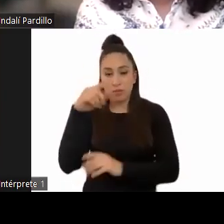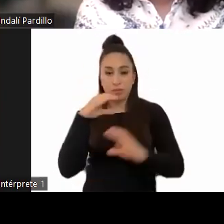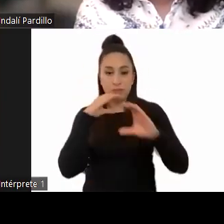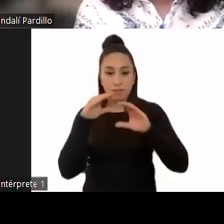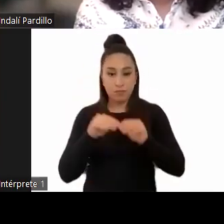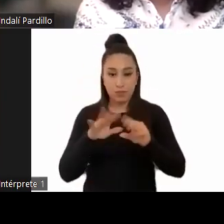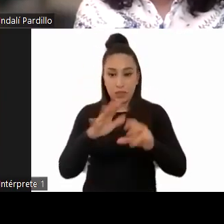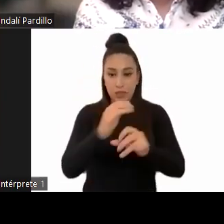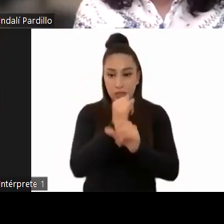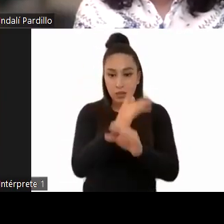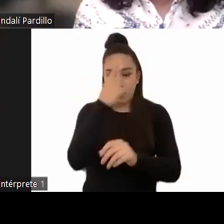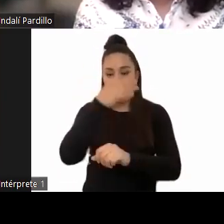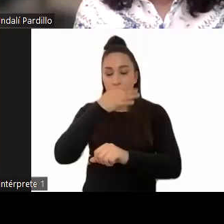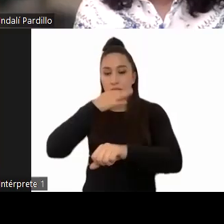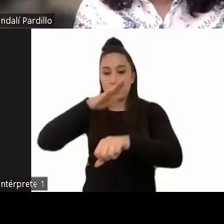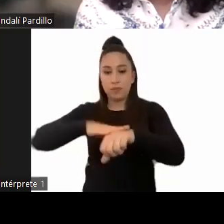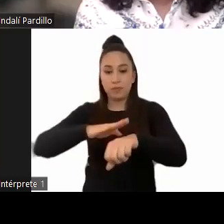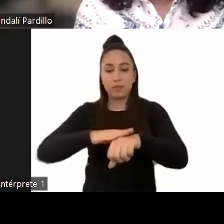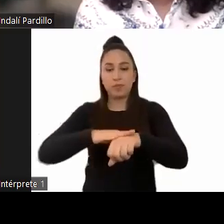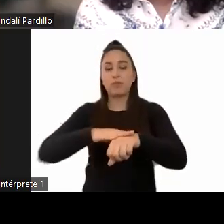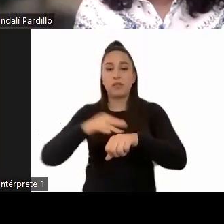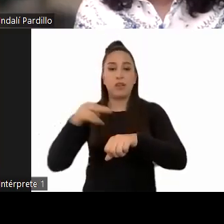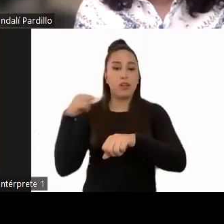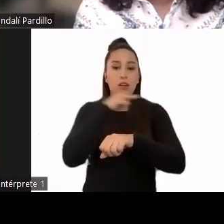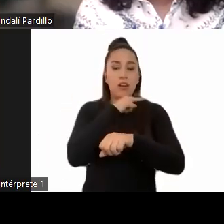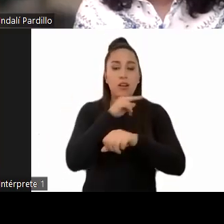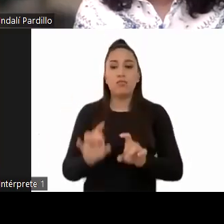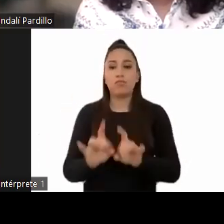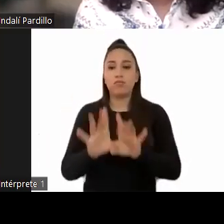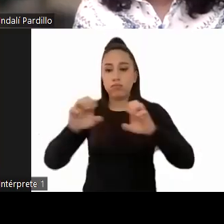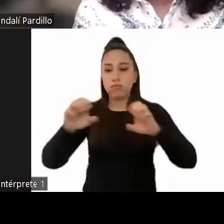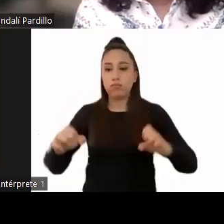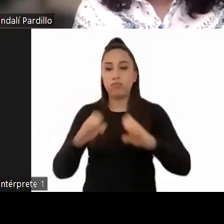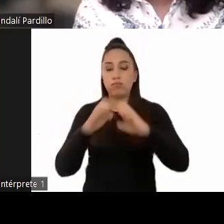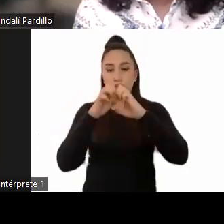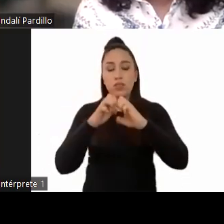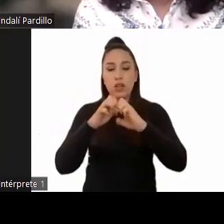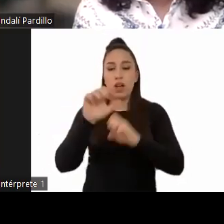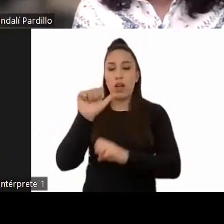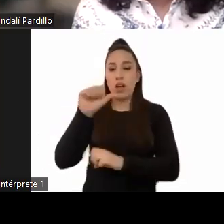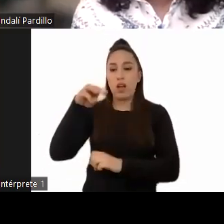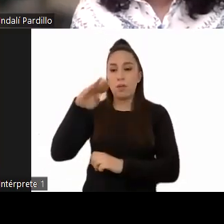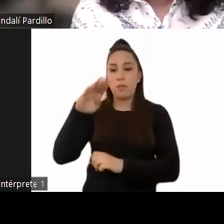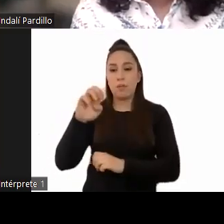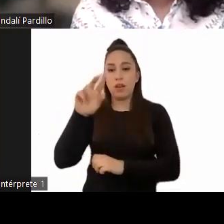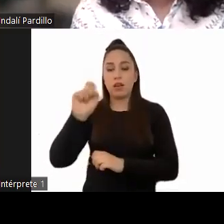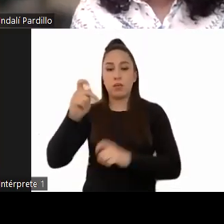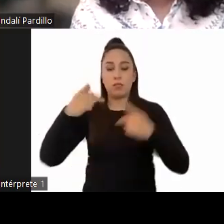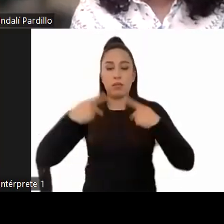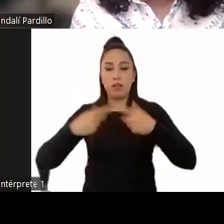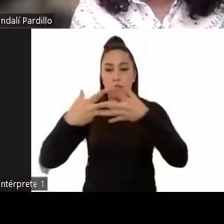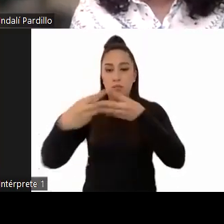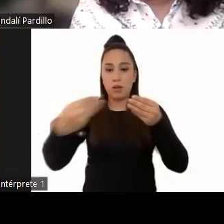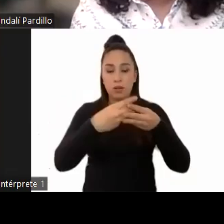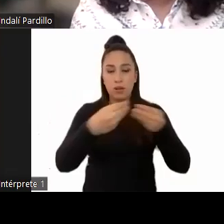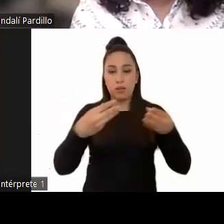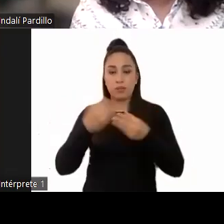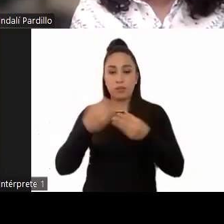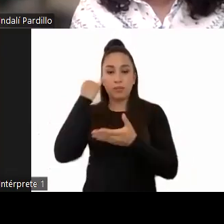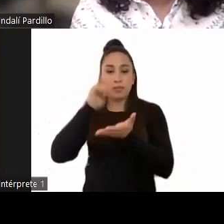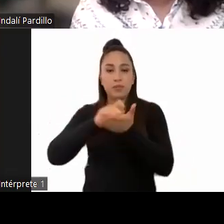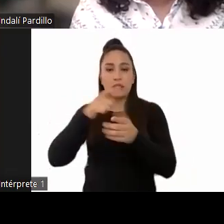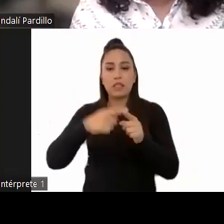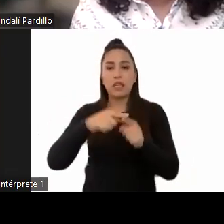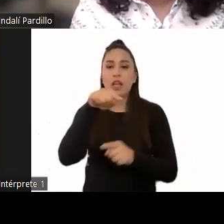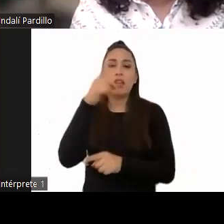la notificación expedita e inmediata de las alertas de emergencia y búsqueda de desaparecidos, inscrita por la diputada Frida Jimena